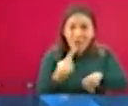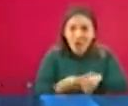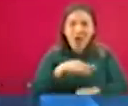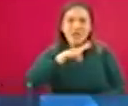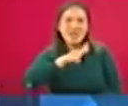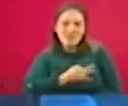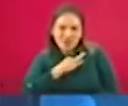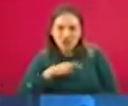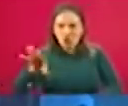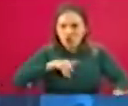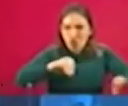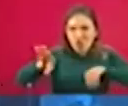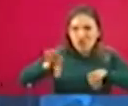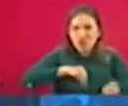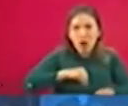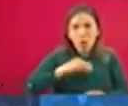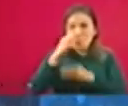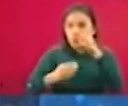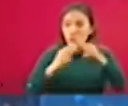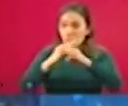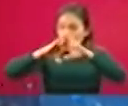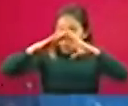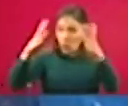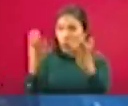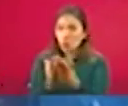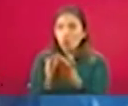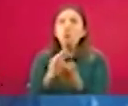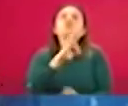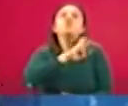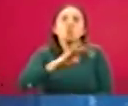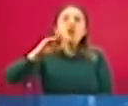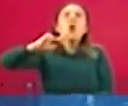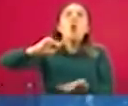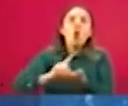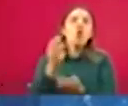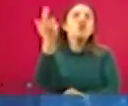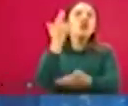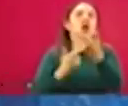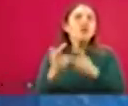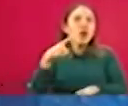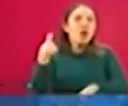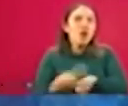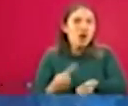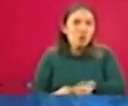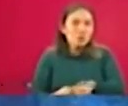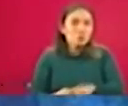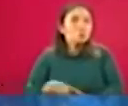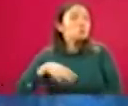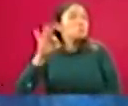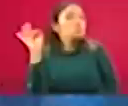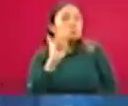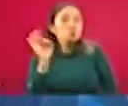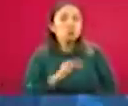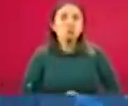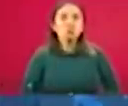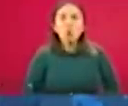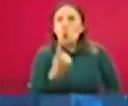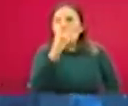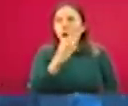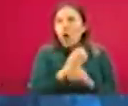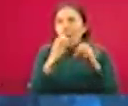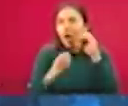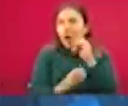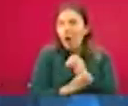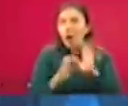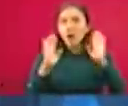mano, el segundo párrafo de la nota del País, y lo leo textual con una frase, dice: el propio gobierno aceptó sí. desde